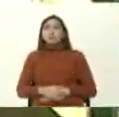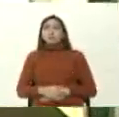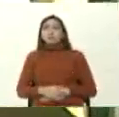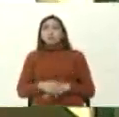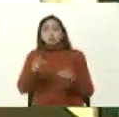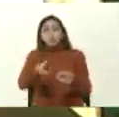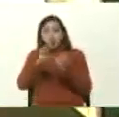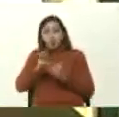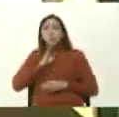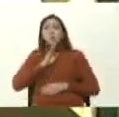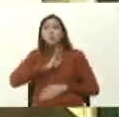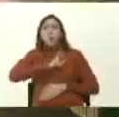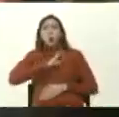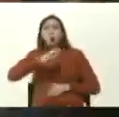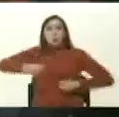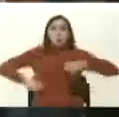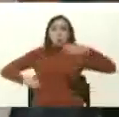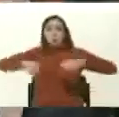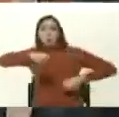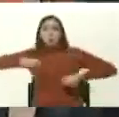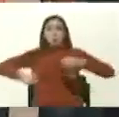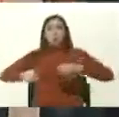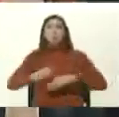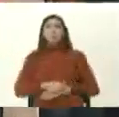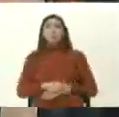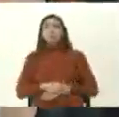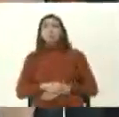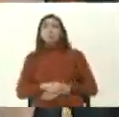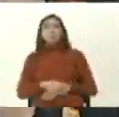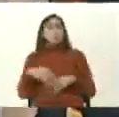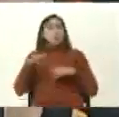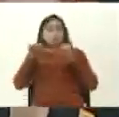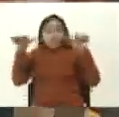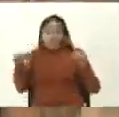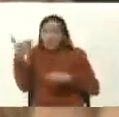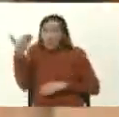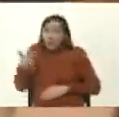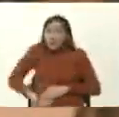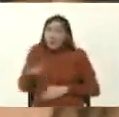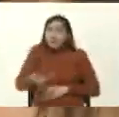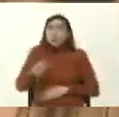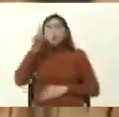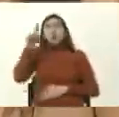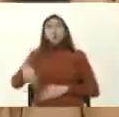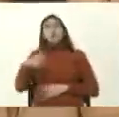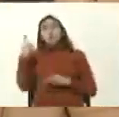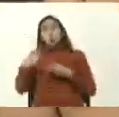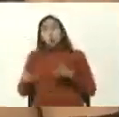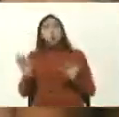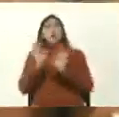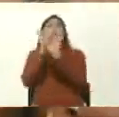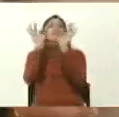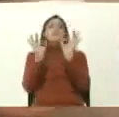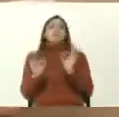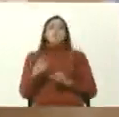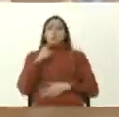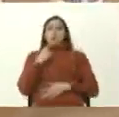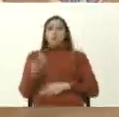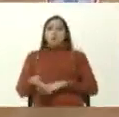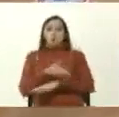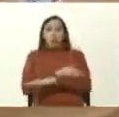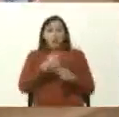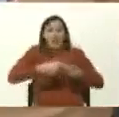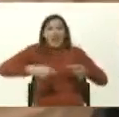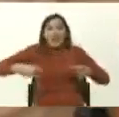cuenta del transportista. Esto es un hecho importante, porque en otros modelos de aplicación, digamos, cuando existía el ticket